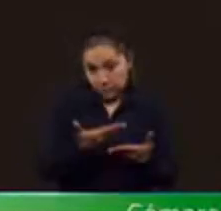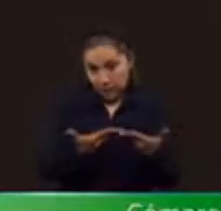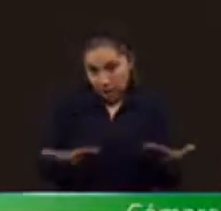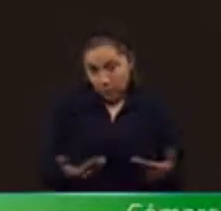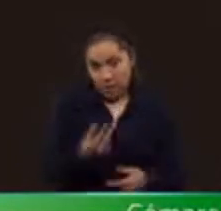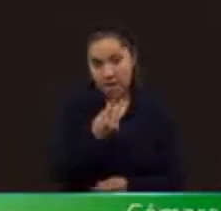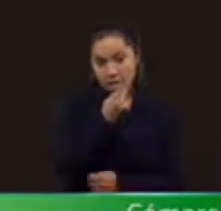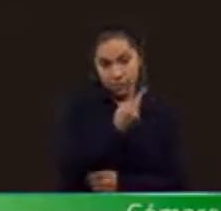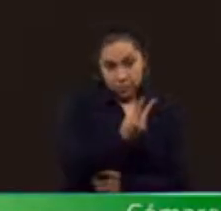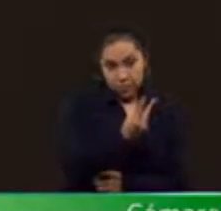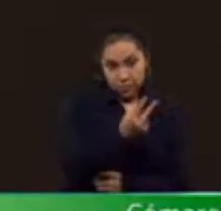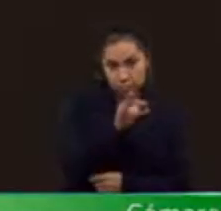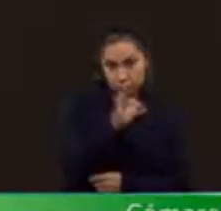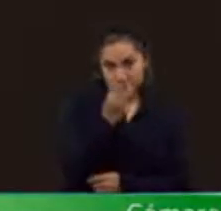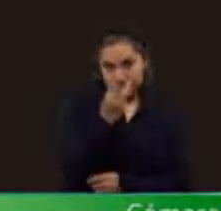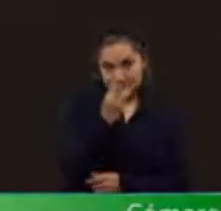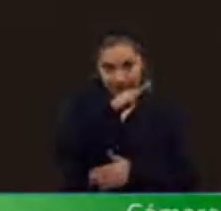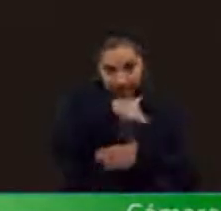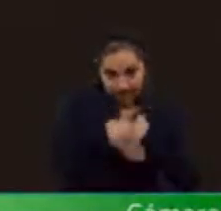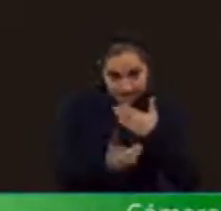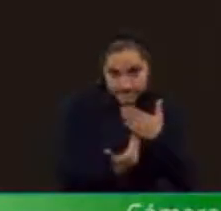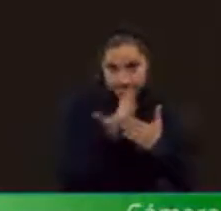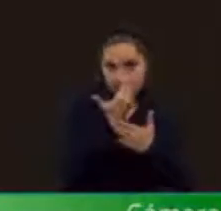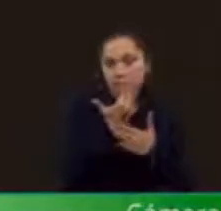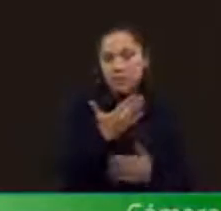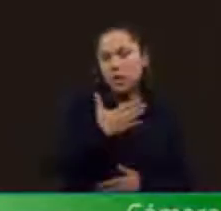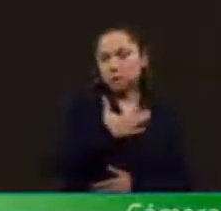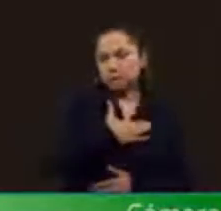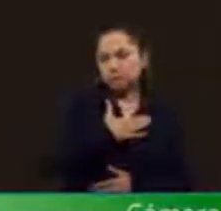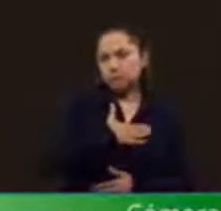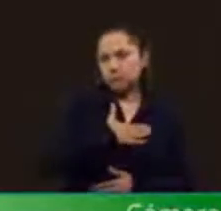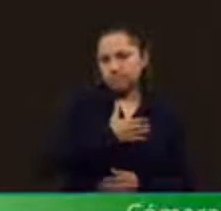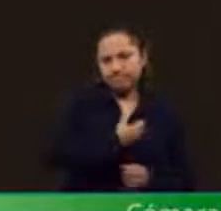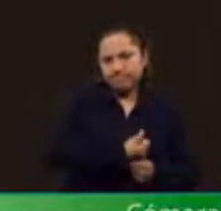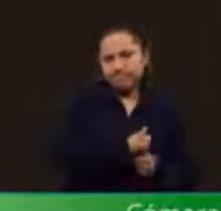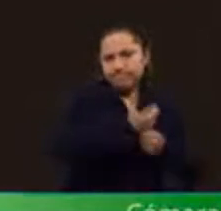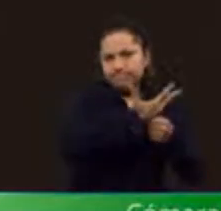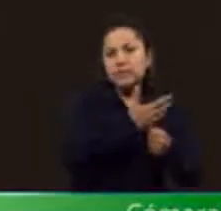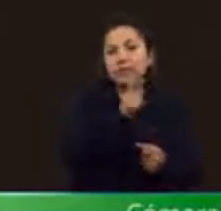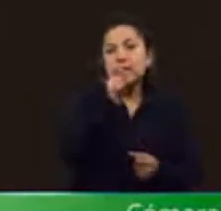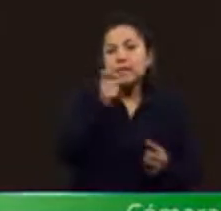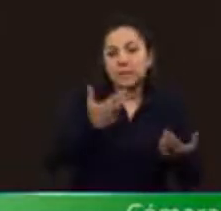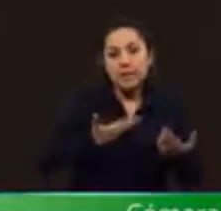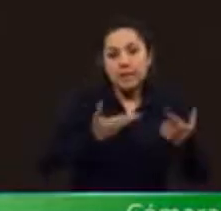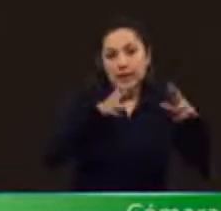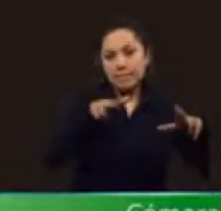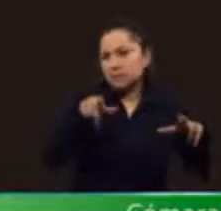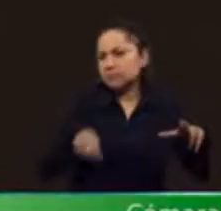de la mañana, seré la voz de alguno de los ciudadanos.